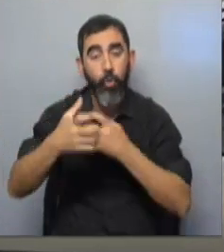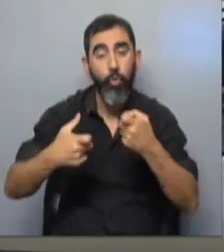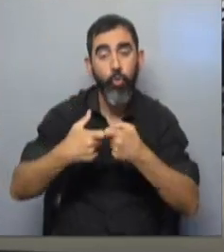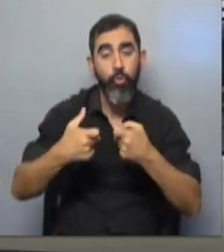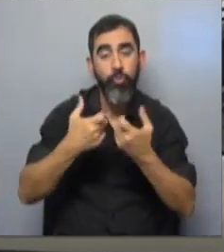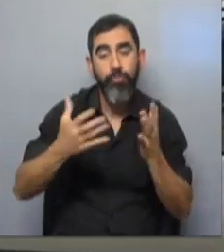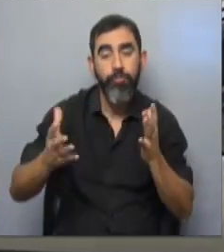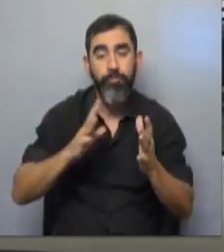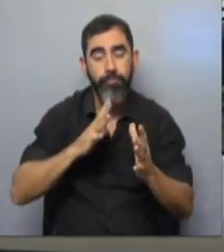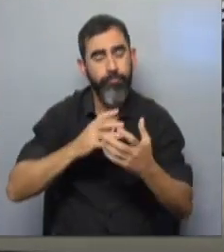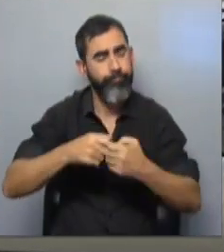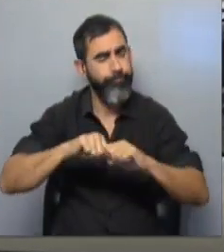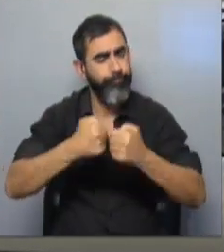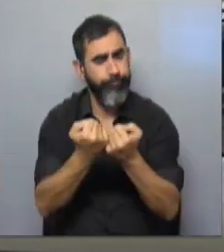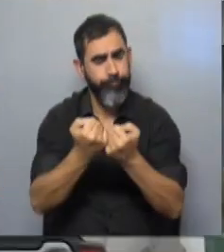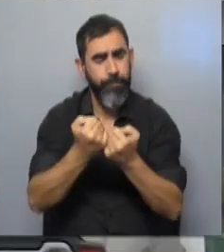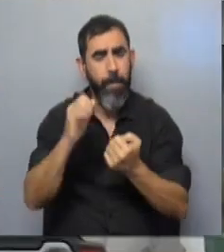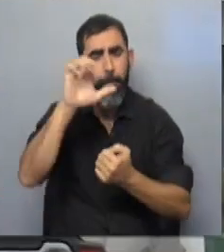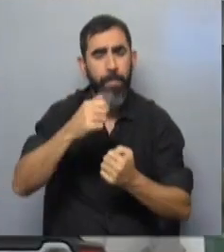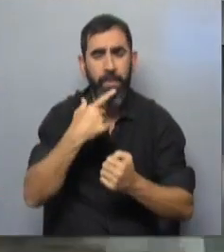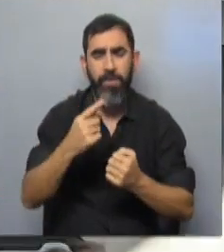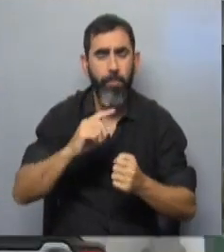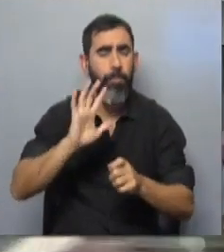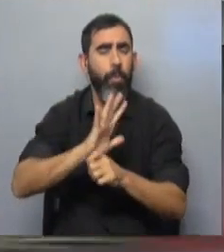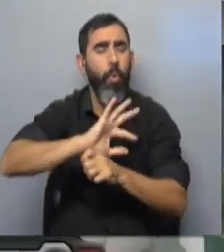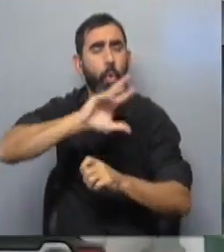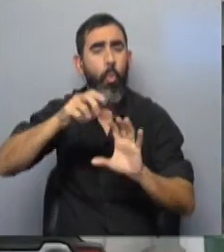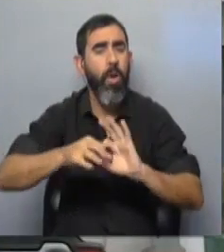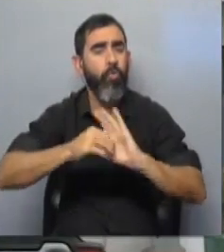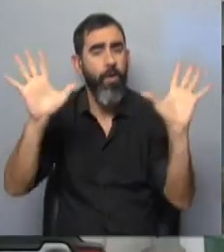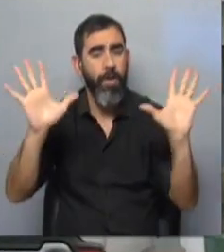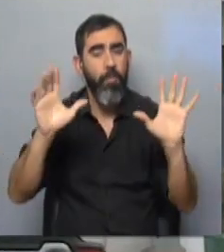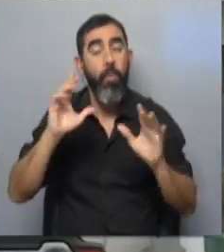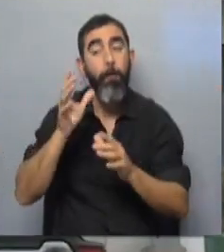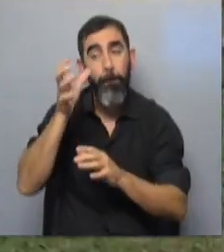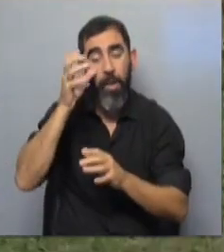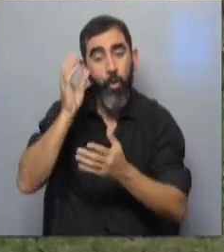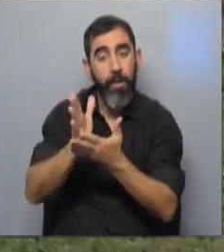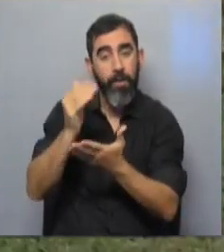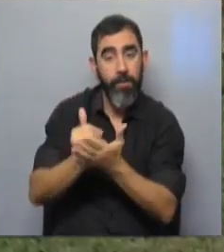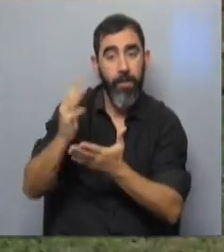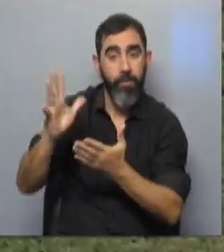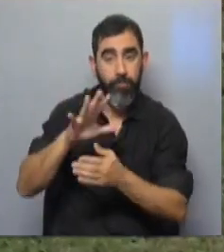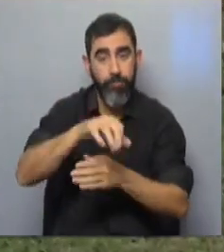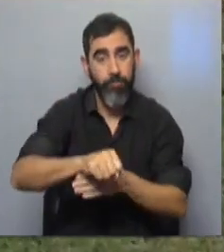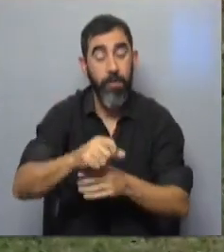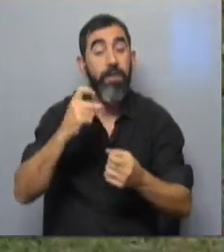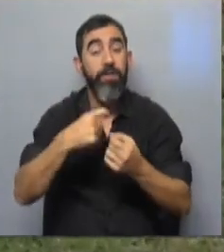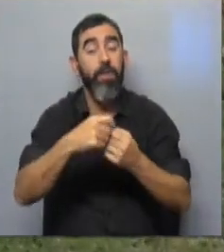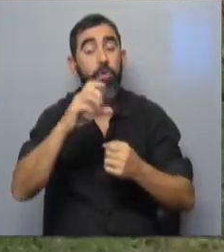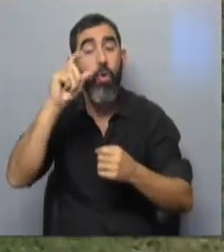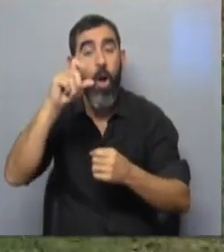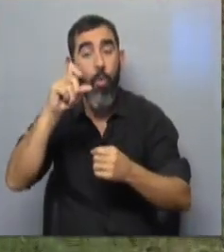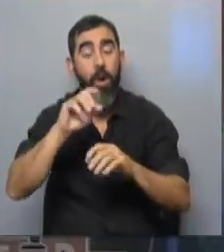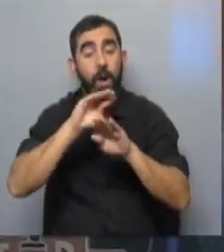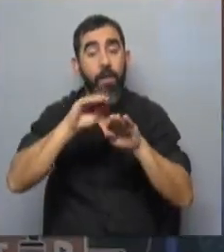abrió las venas a Antel y calificó la decisión como un asalto a la soberanía por el riesgo de extranjerización que implica. Por otro lado, el Sindicato de OCE